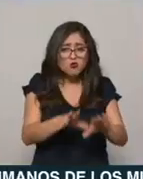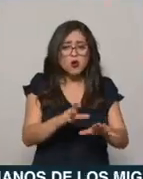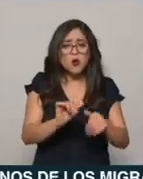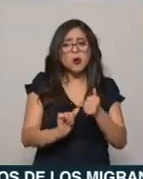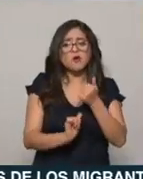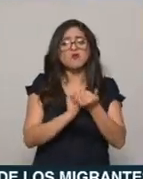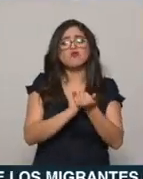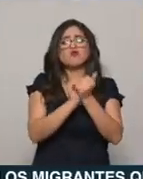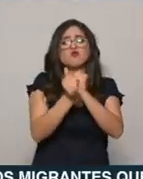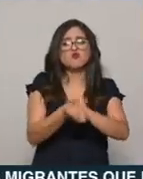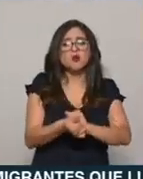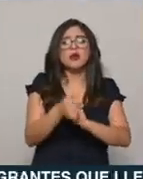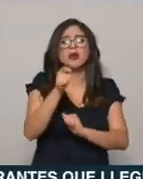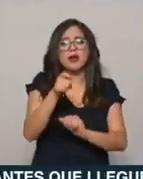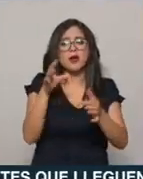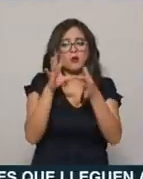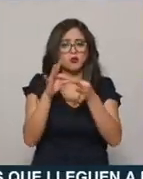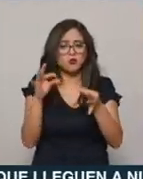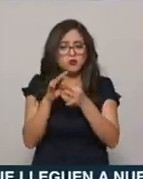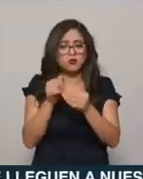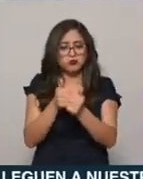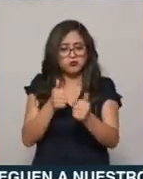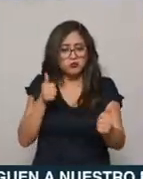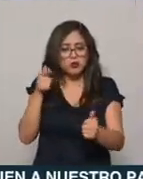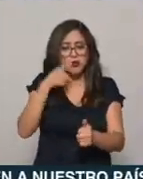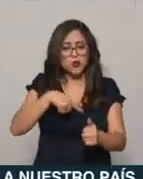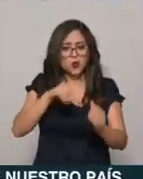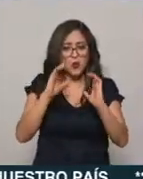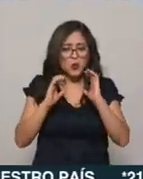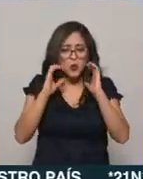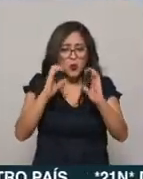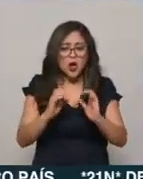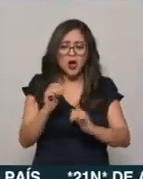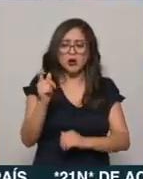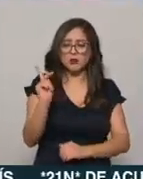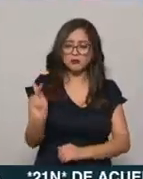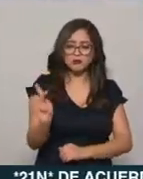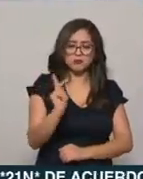polarizarse y aislarse del bien común, que es el cuidado de los unos con los otros.